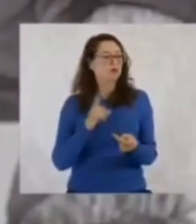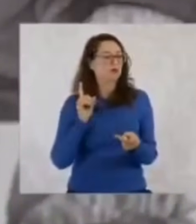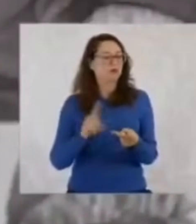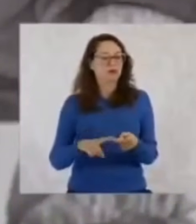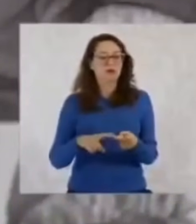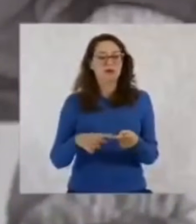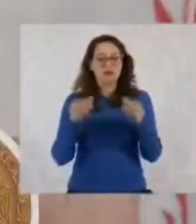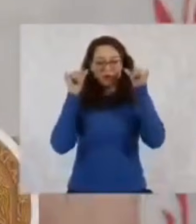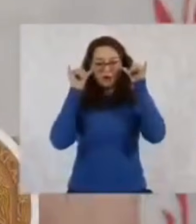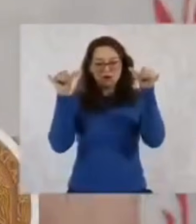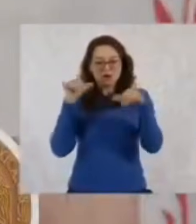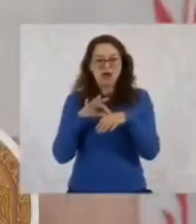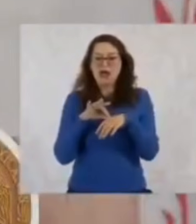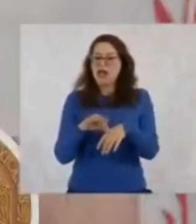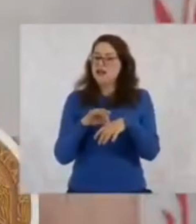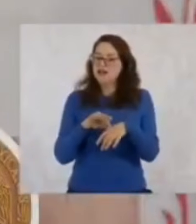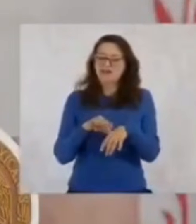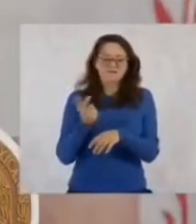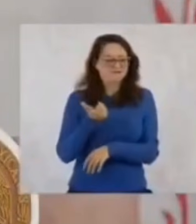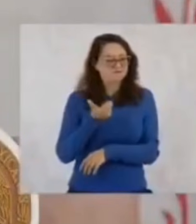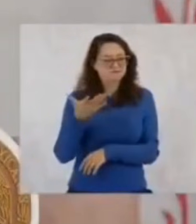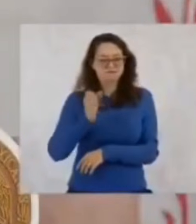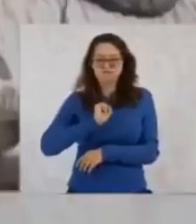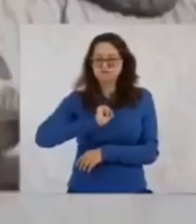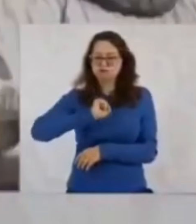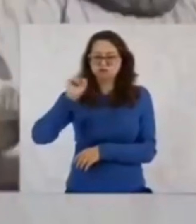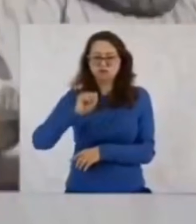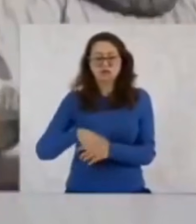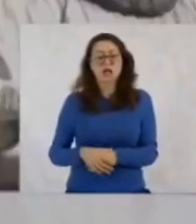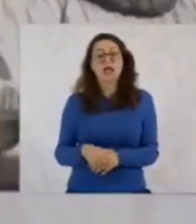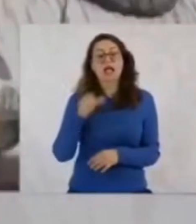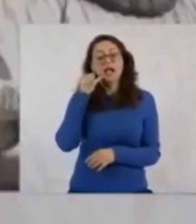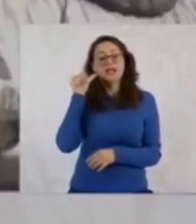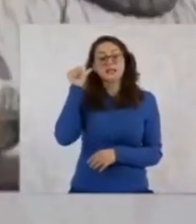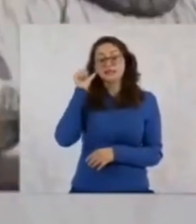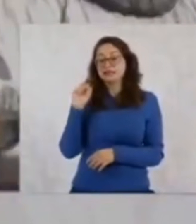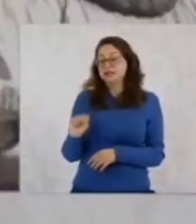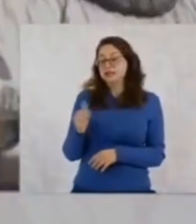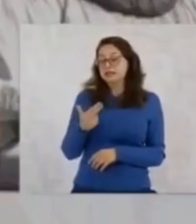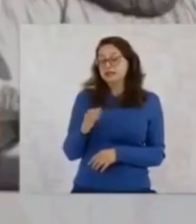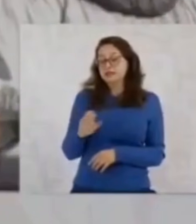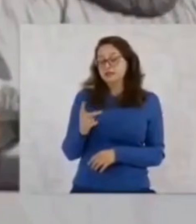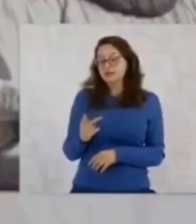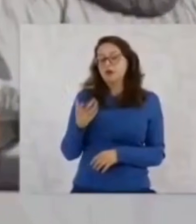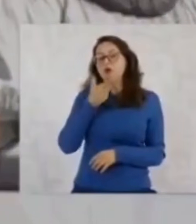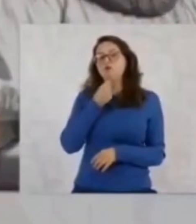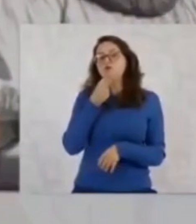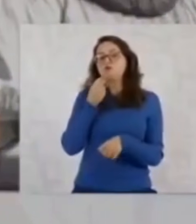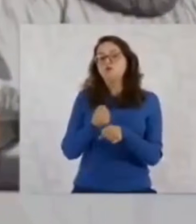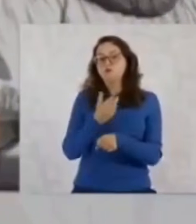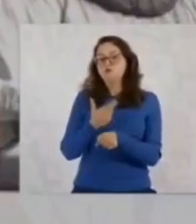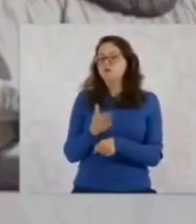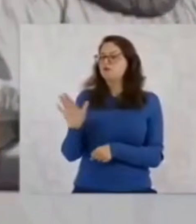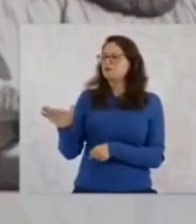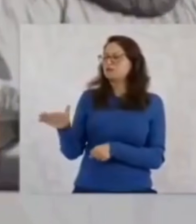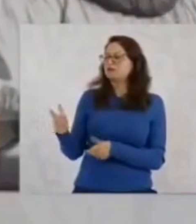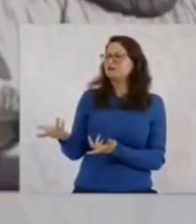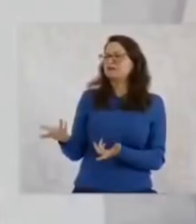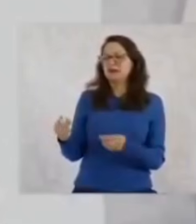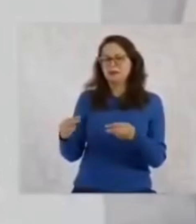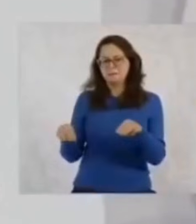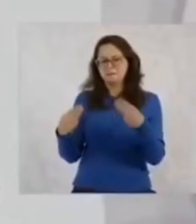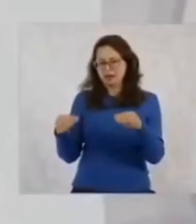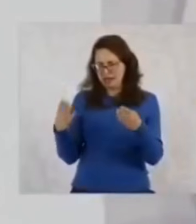subió. Ayer, hablando con el secretario de Hacienda, le digo, oye, ¿por qué no te das una vuelta al